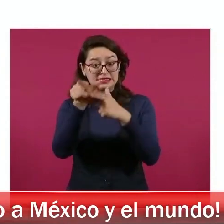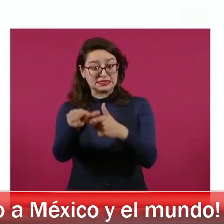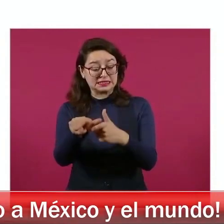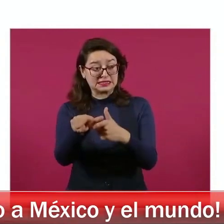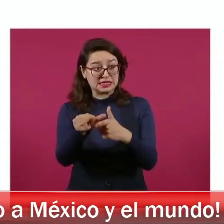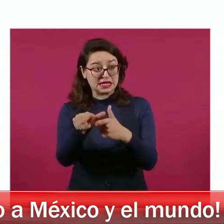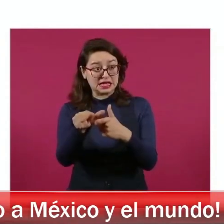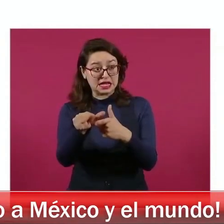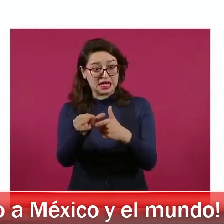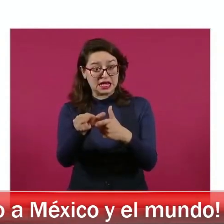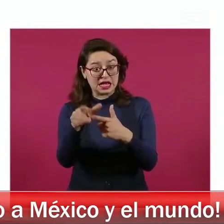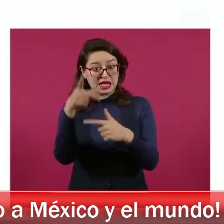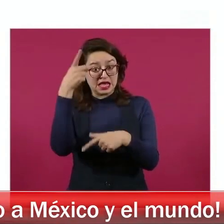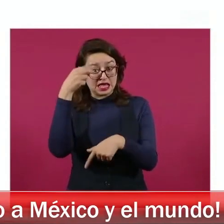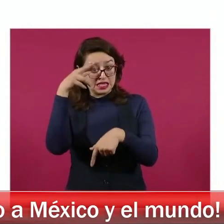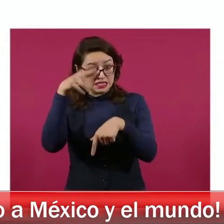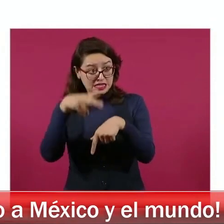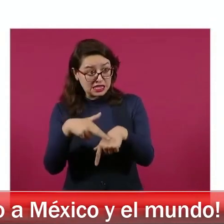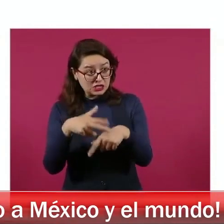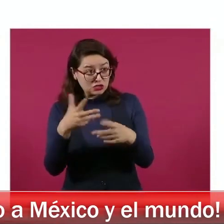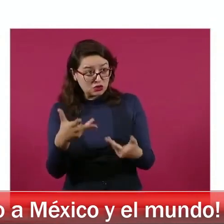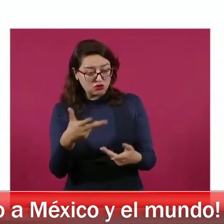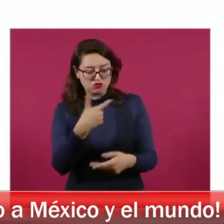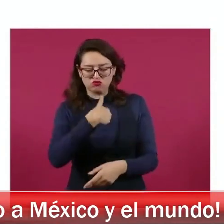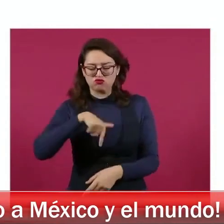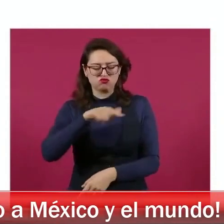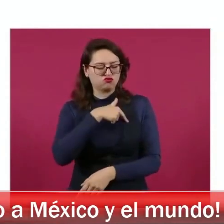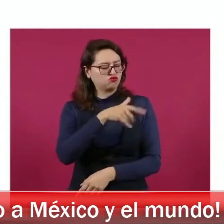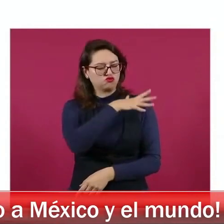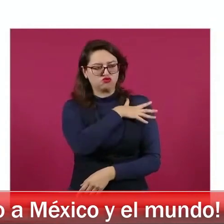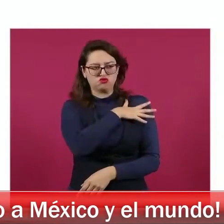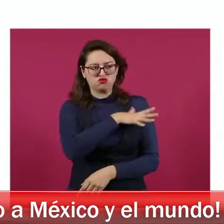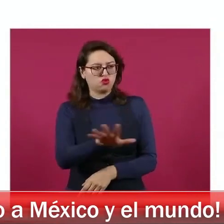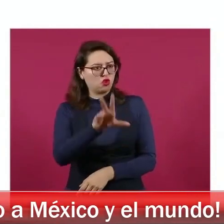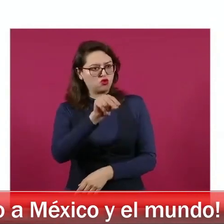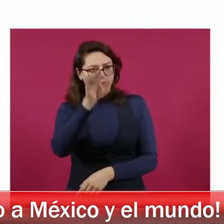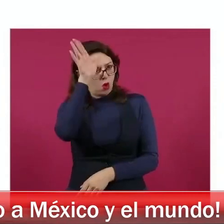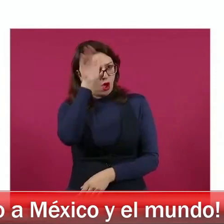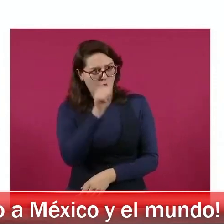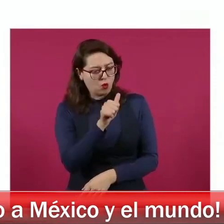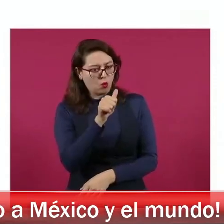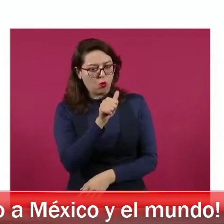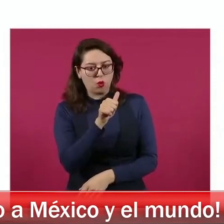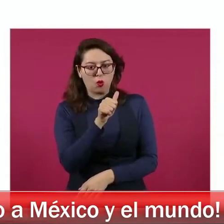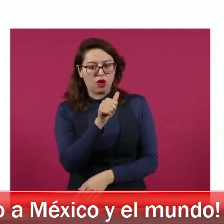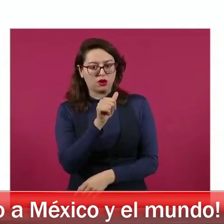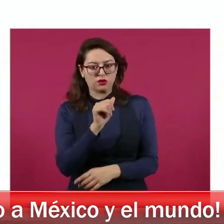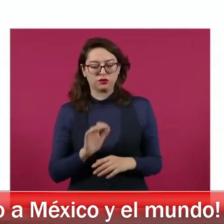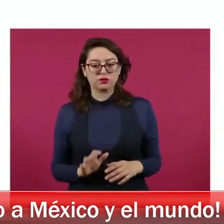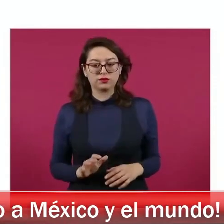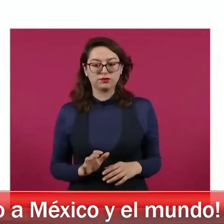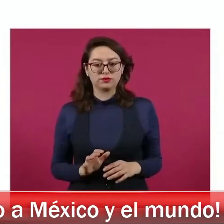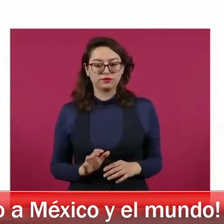yo no sostuve de que lo sostuvo